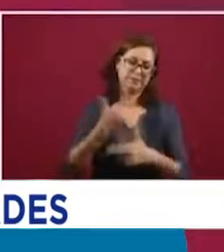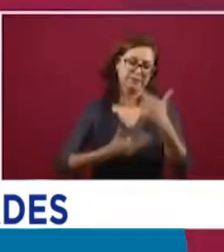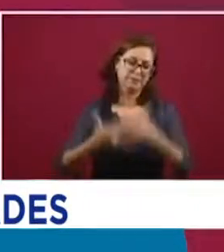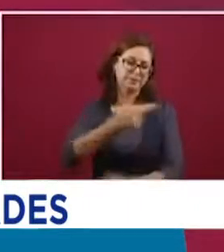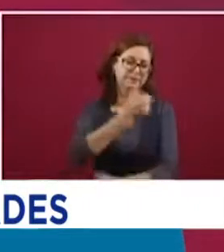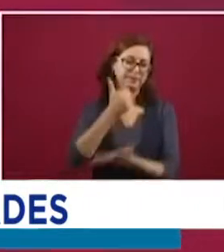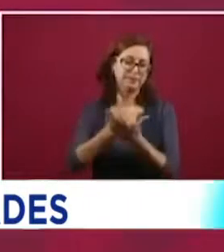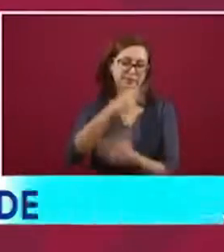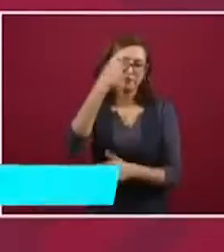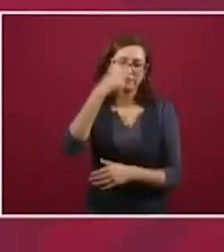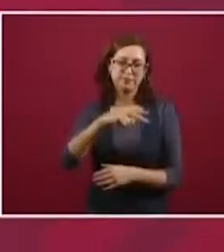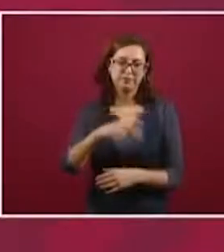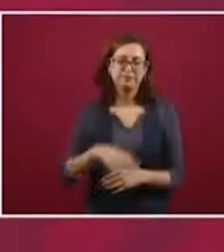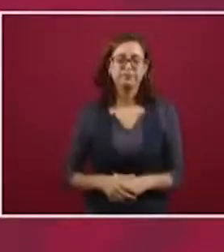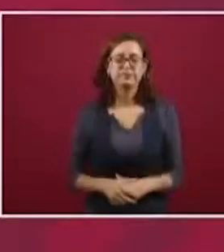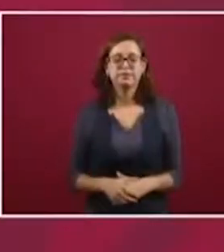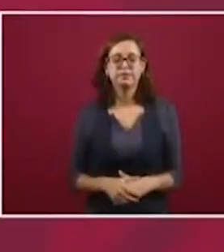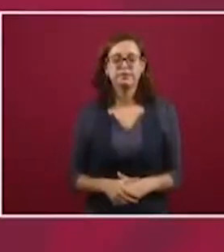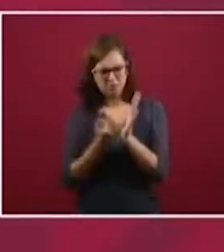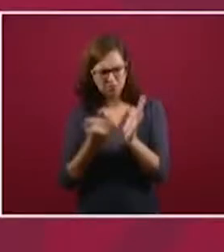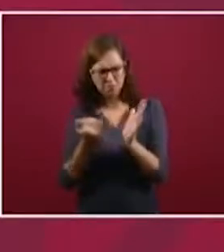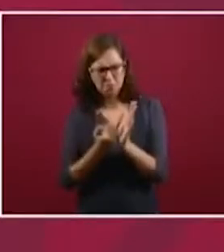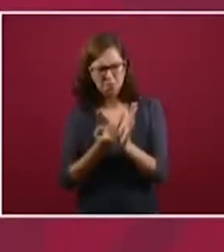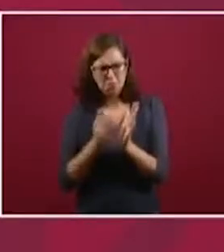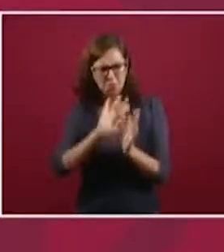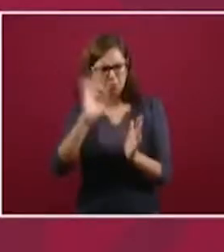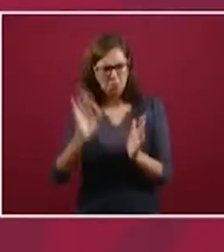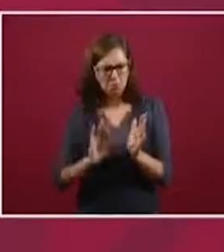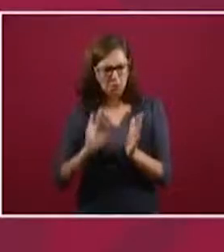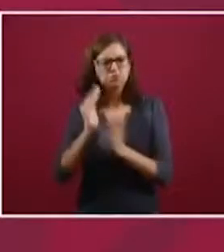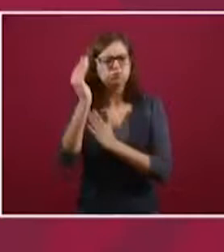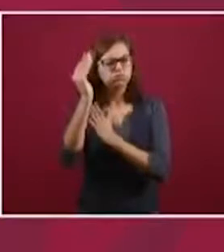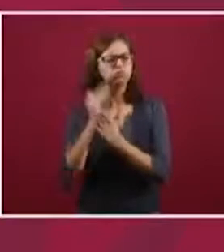de calidad a todos los mexicanos listos